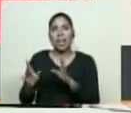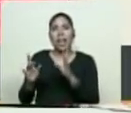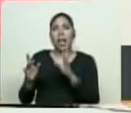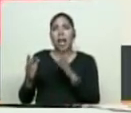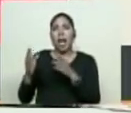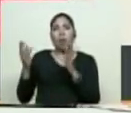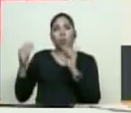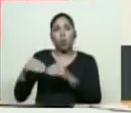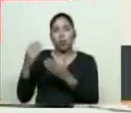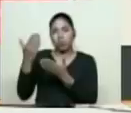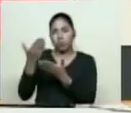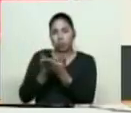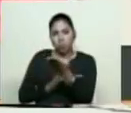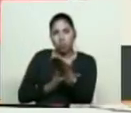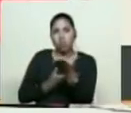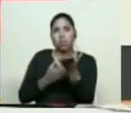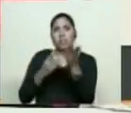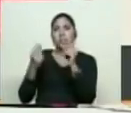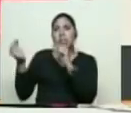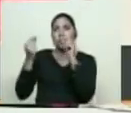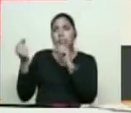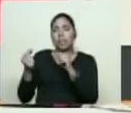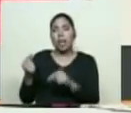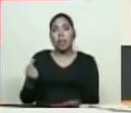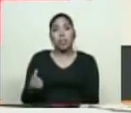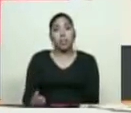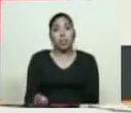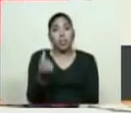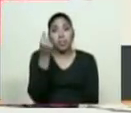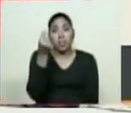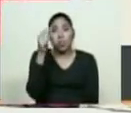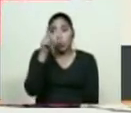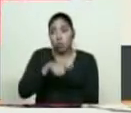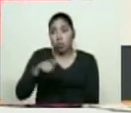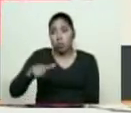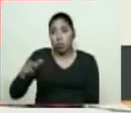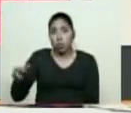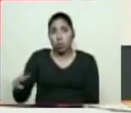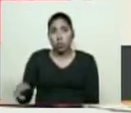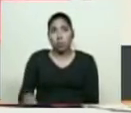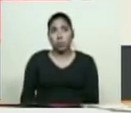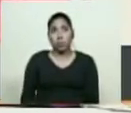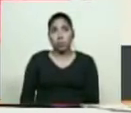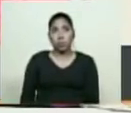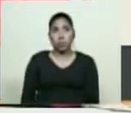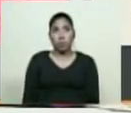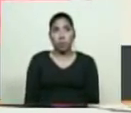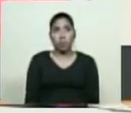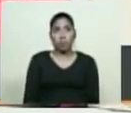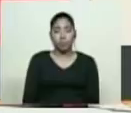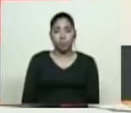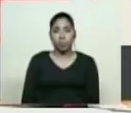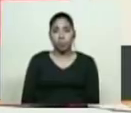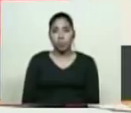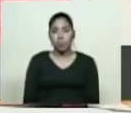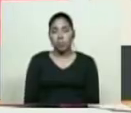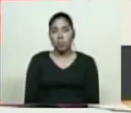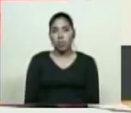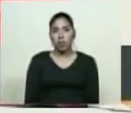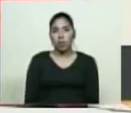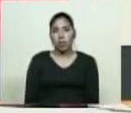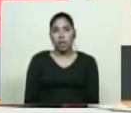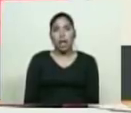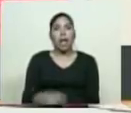discutido. Estaba el presidente y ninguno de esos que está ahí está a favor de Venezuela. Nadie, los que dicen por ahí no, que Zapatero está a